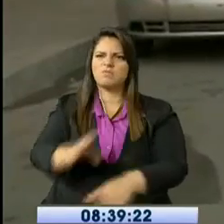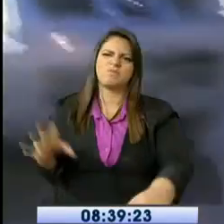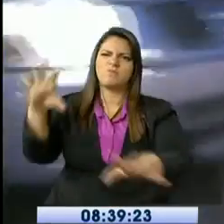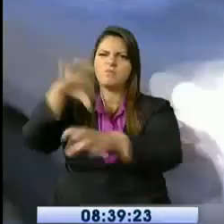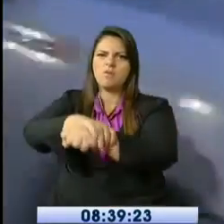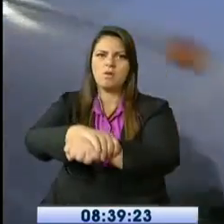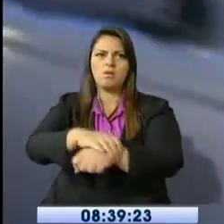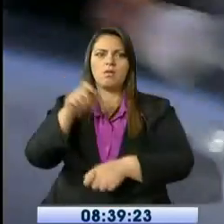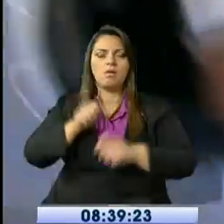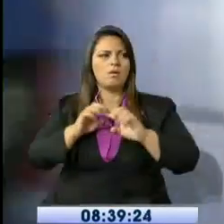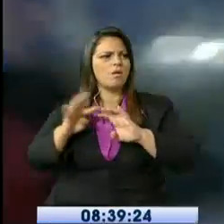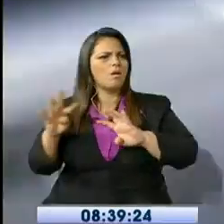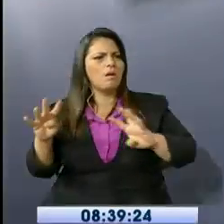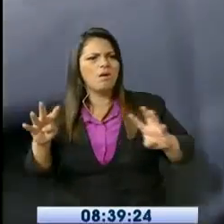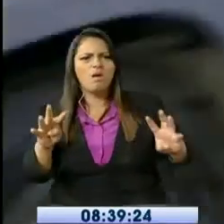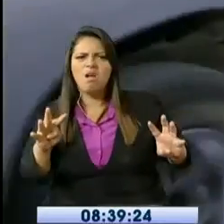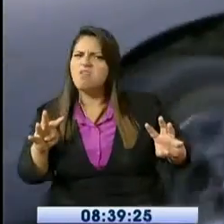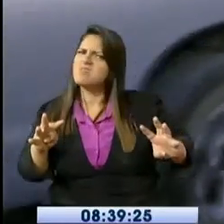contraria.